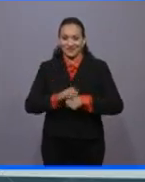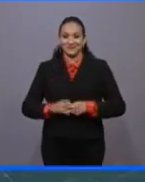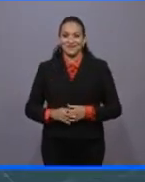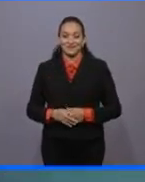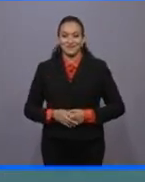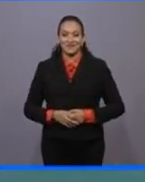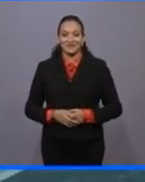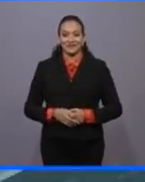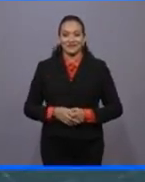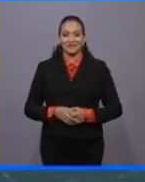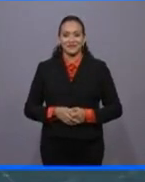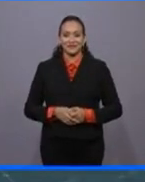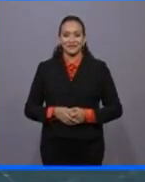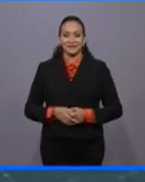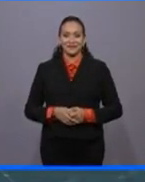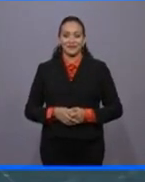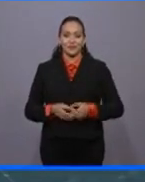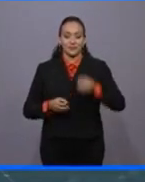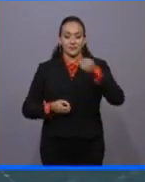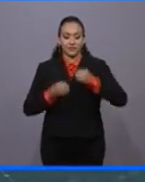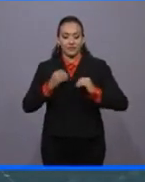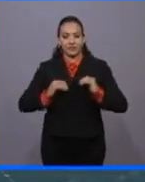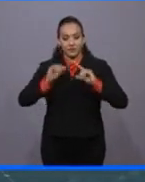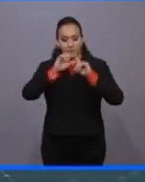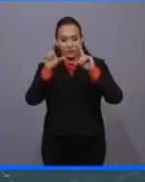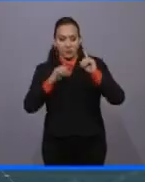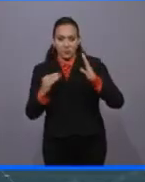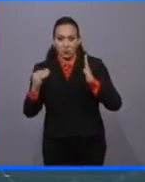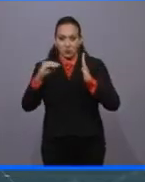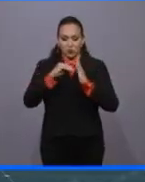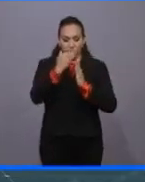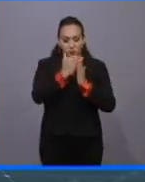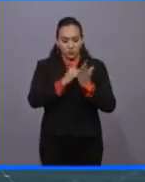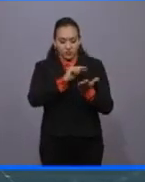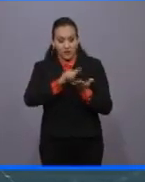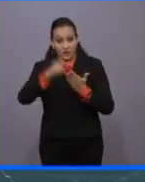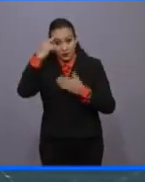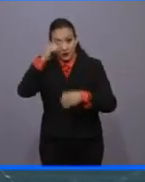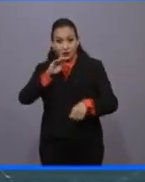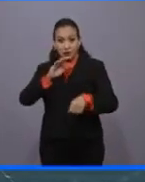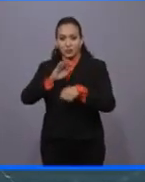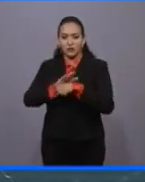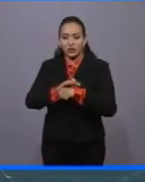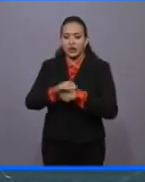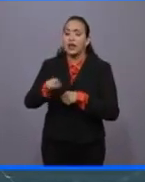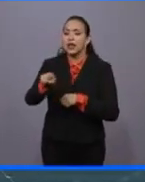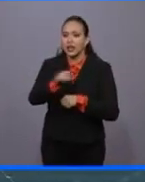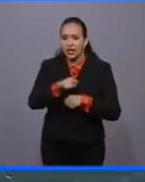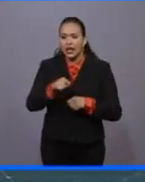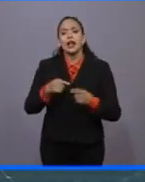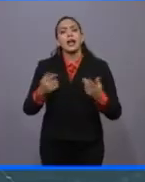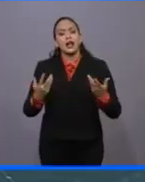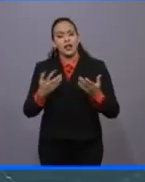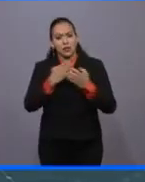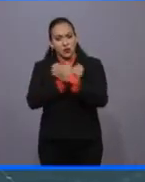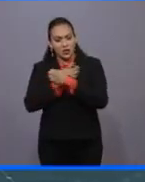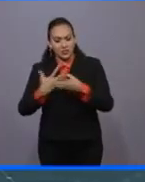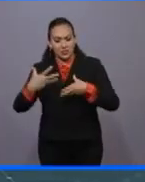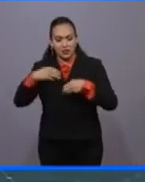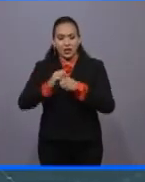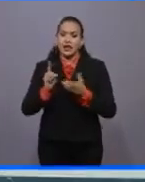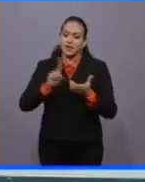Ortiz. La Suprema Corte ha establecido criterios que protegen el derecho a la educación inclusiva de